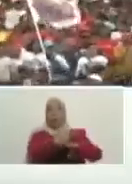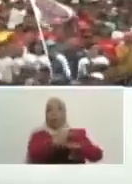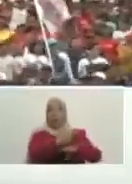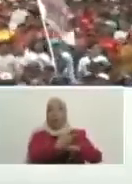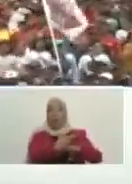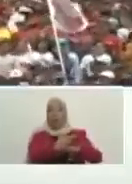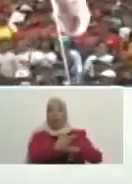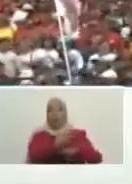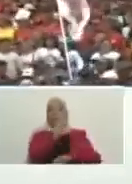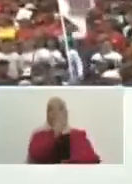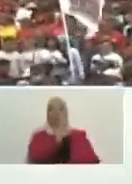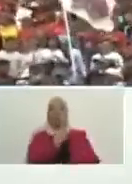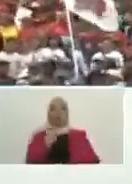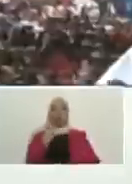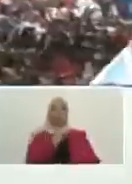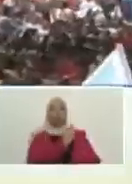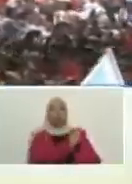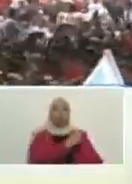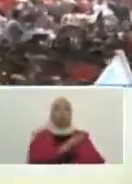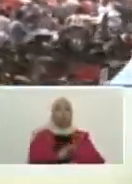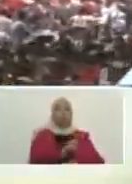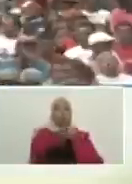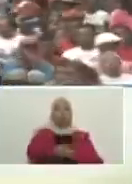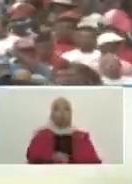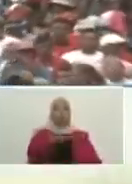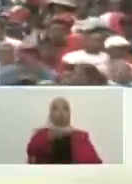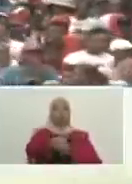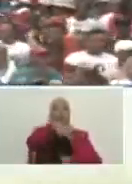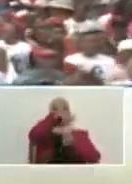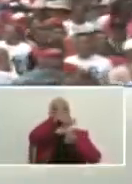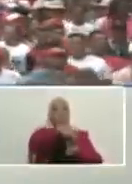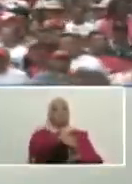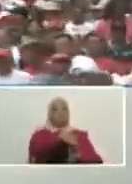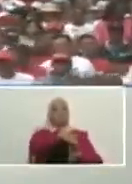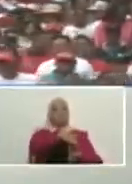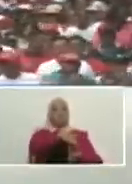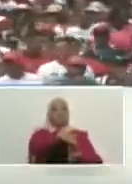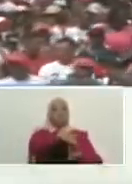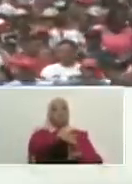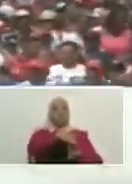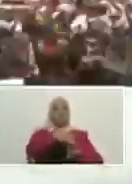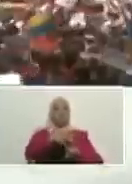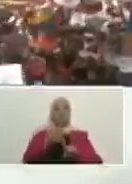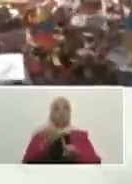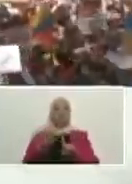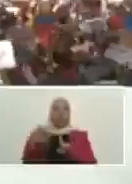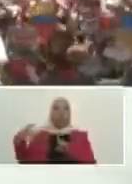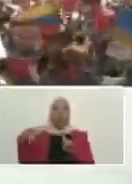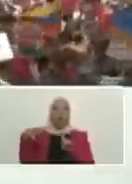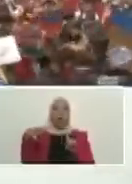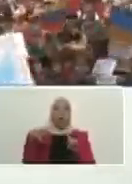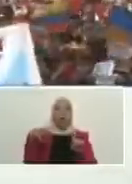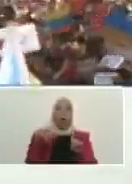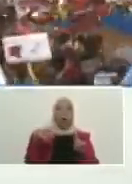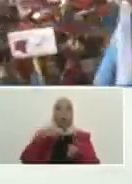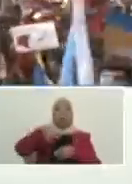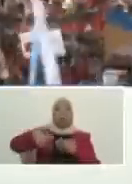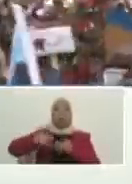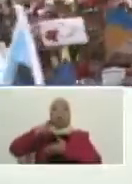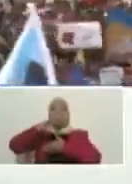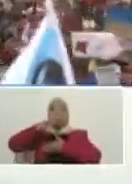ya ocupando un papel preponderante en las conspiraciones de nuestra